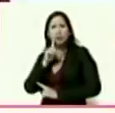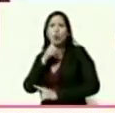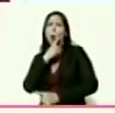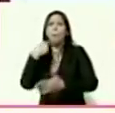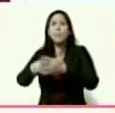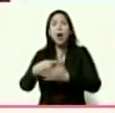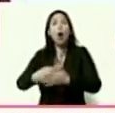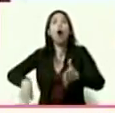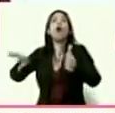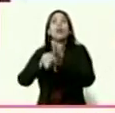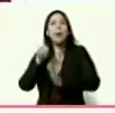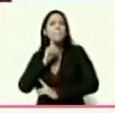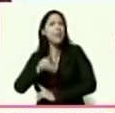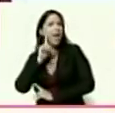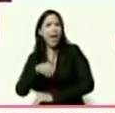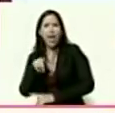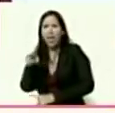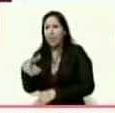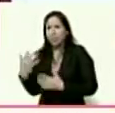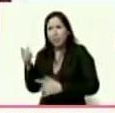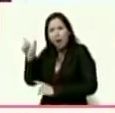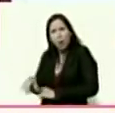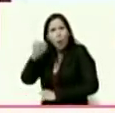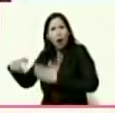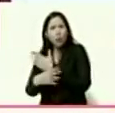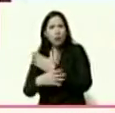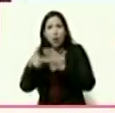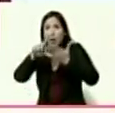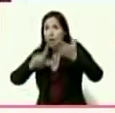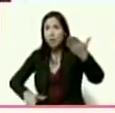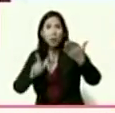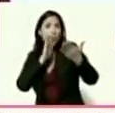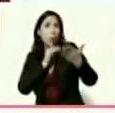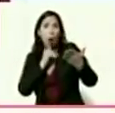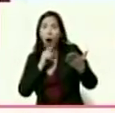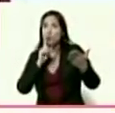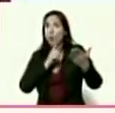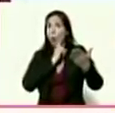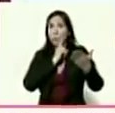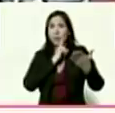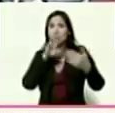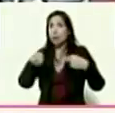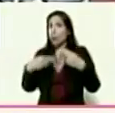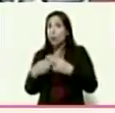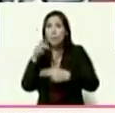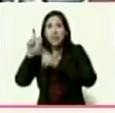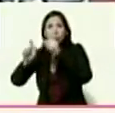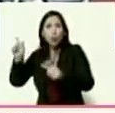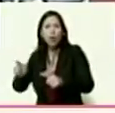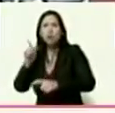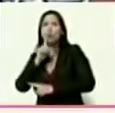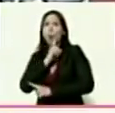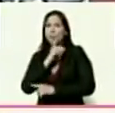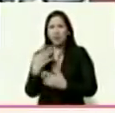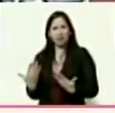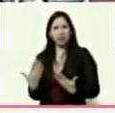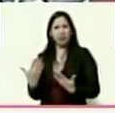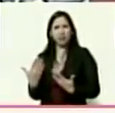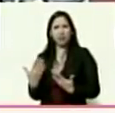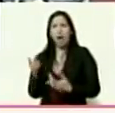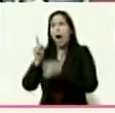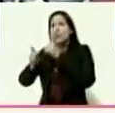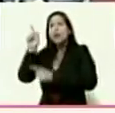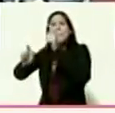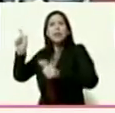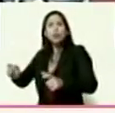mentir. Vuelve a mentir, en la lista de pasajeros no aparece ninguna persona con su nombre. Aparecen algunas personas con